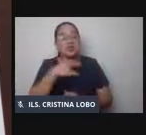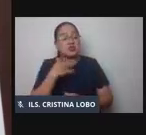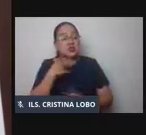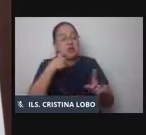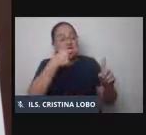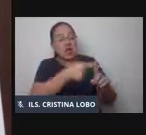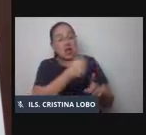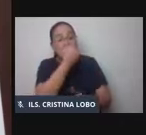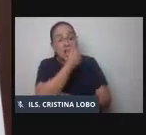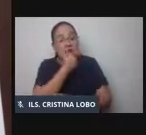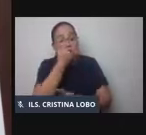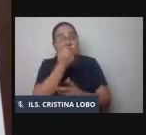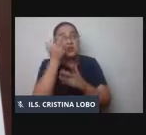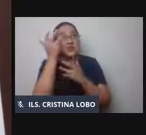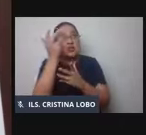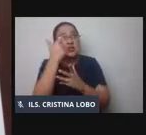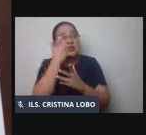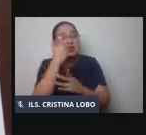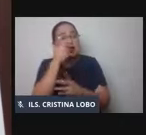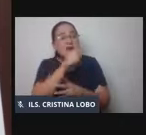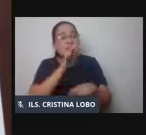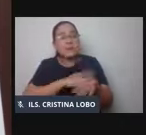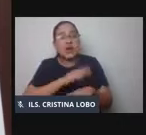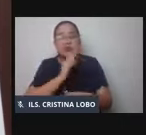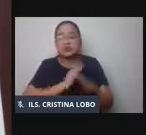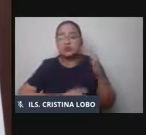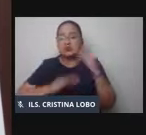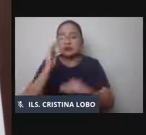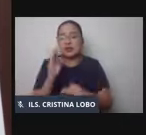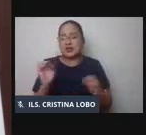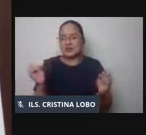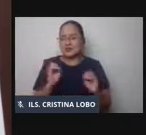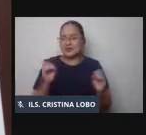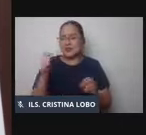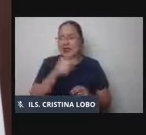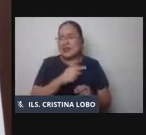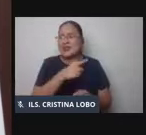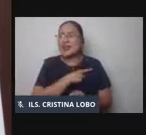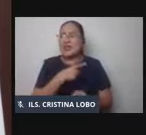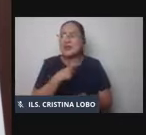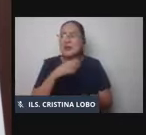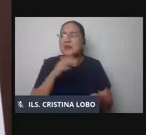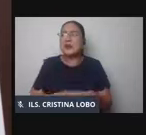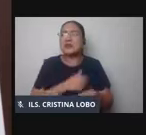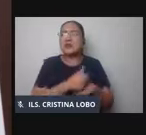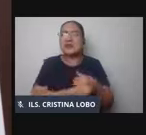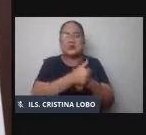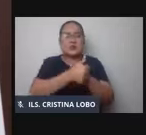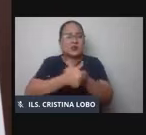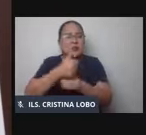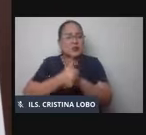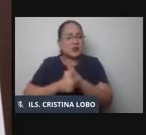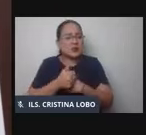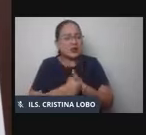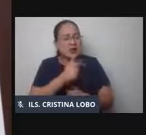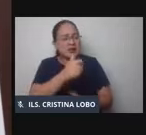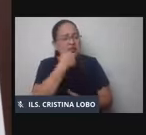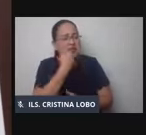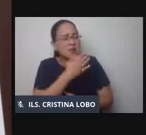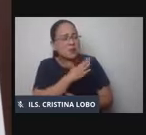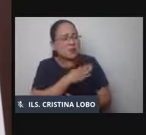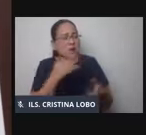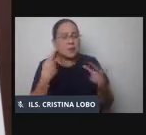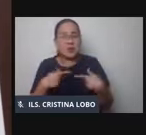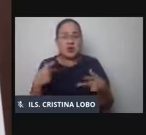y en los niños, donde tengan que competir emocionalmente por ser buenas o por ser las